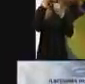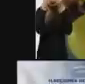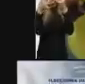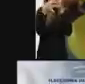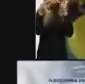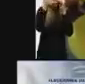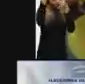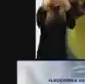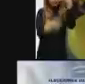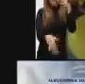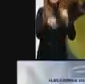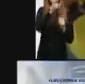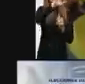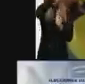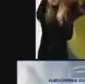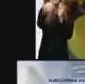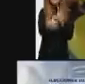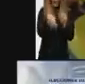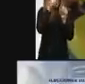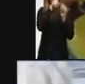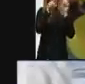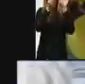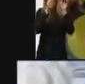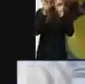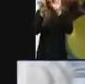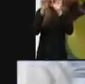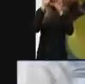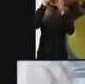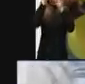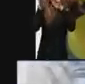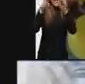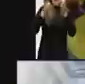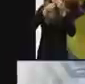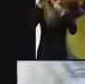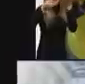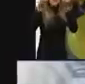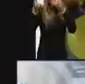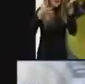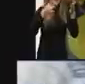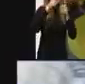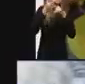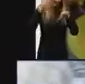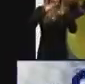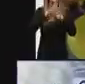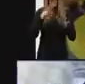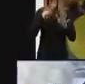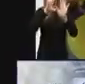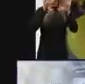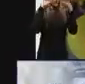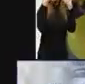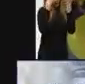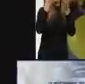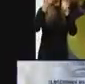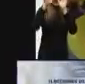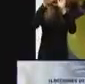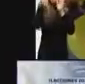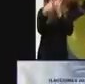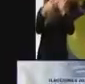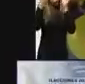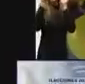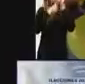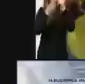5,117 personas compartieron este post. Además, ha tenido 19,000 likes. Podemos decir